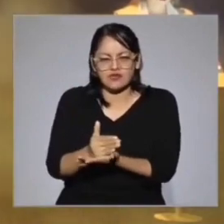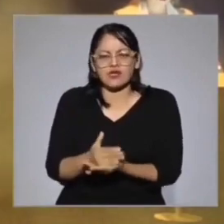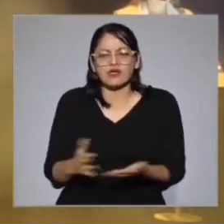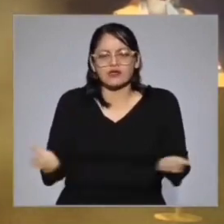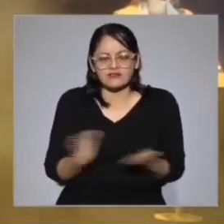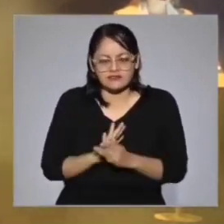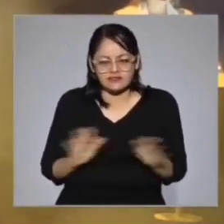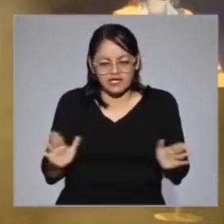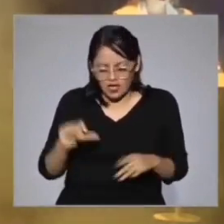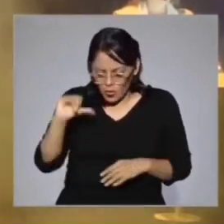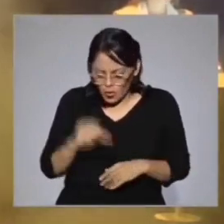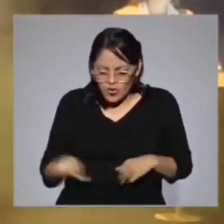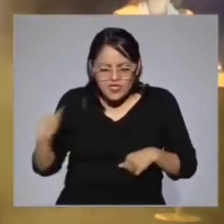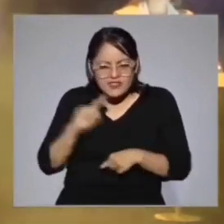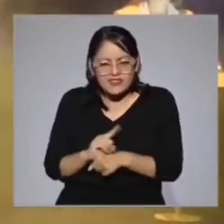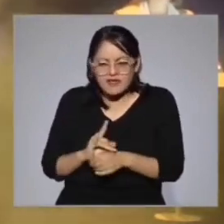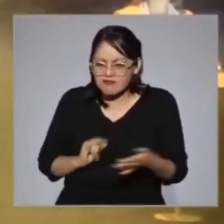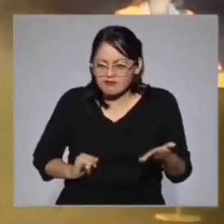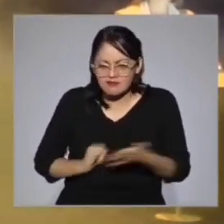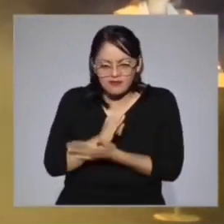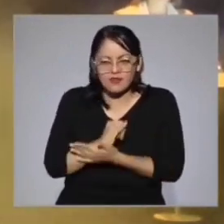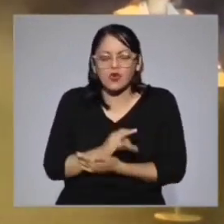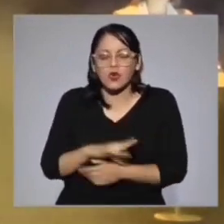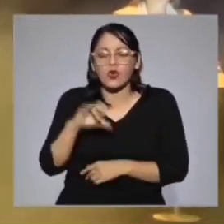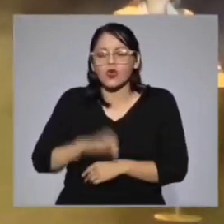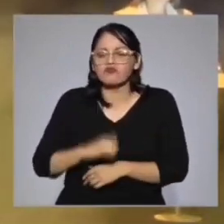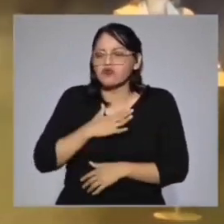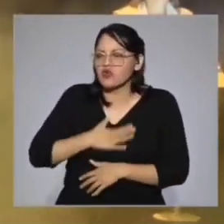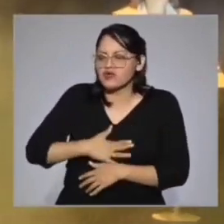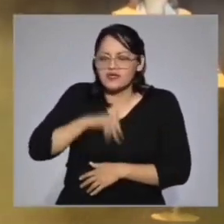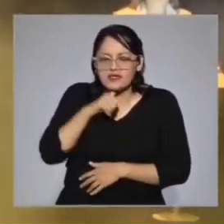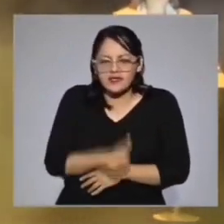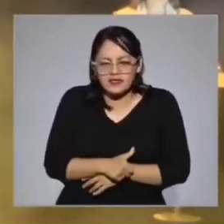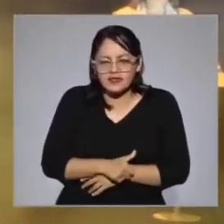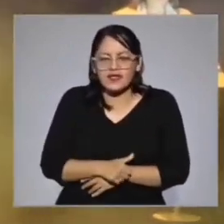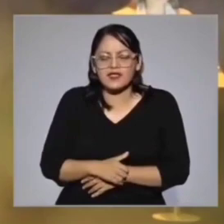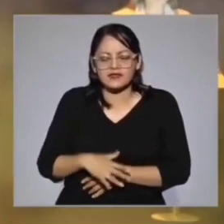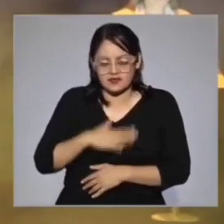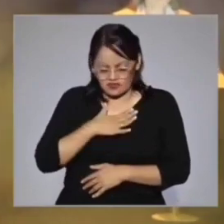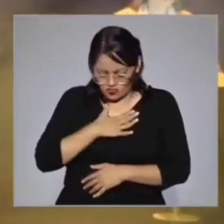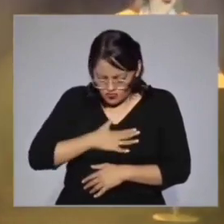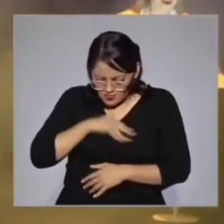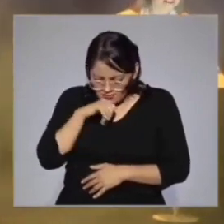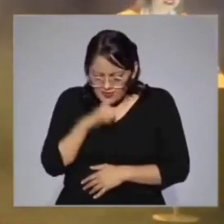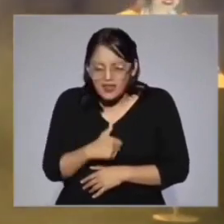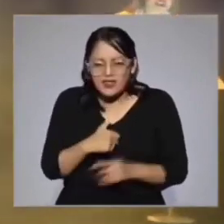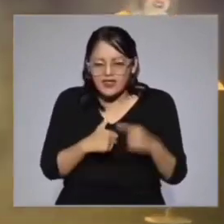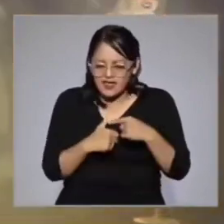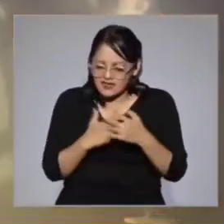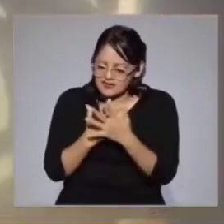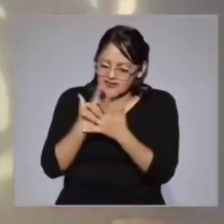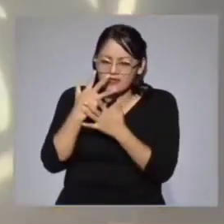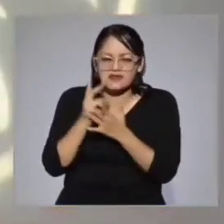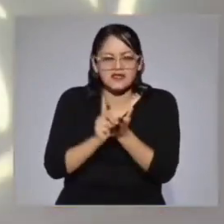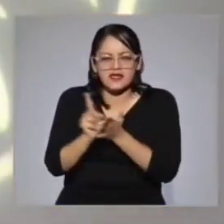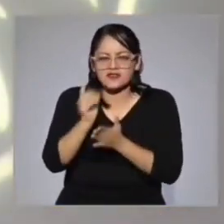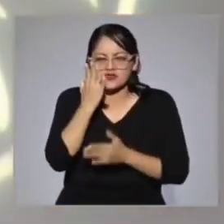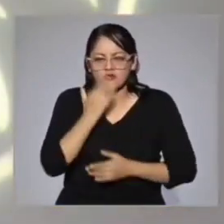¡Ese día es hoy! Voy a dar fin de la injusticia. ¡La injusticia extrema no es